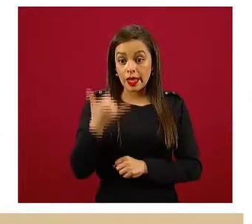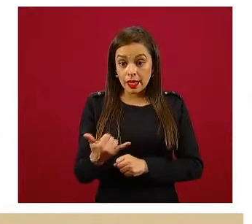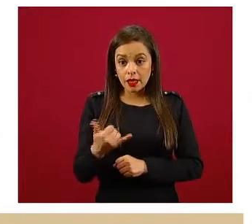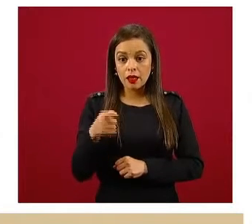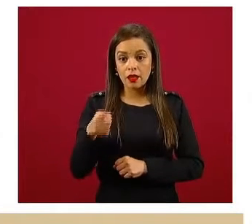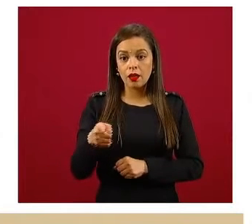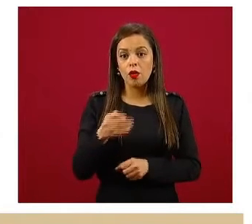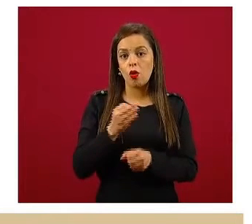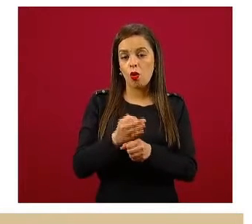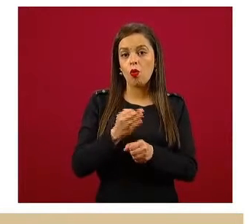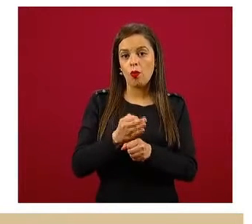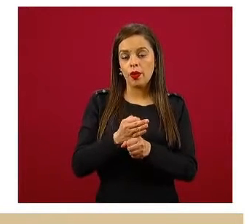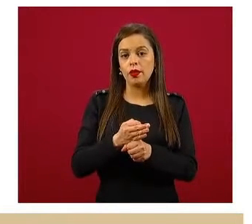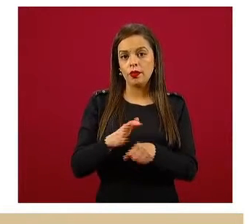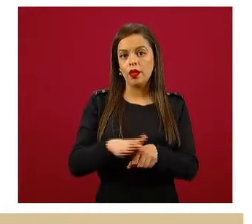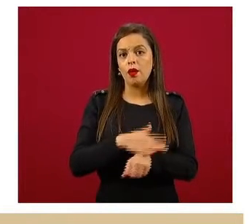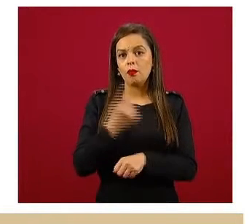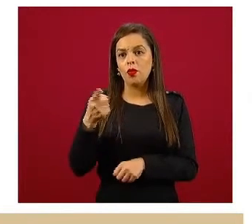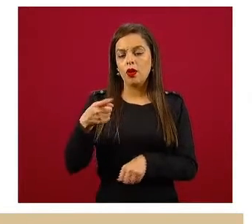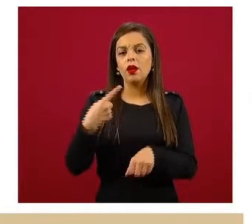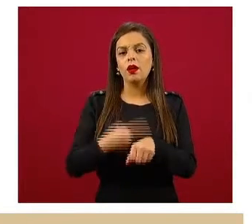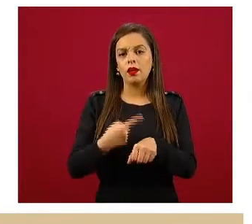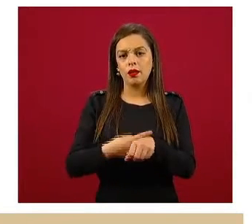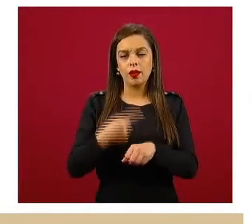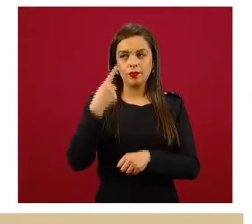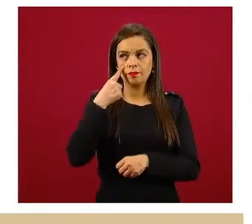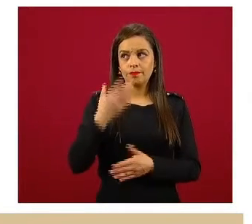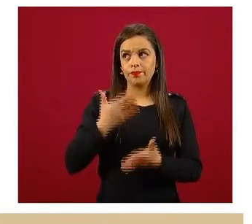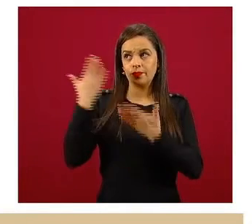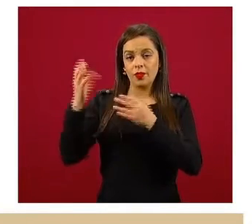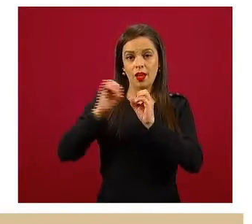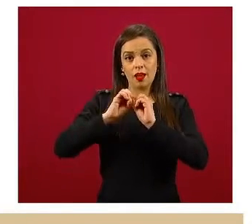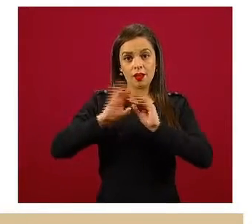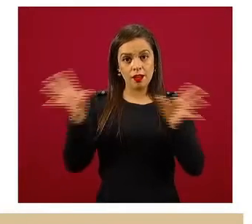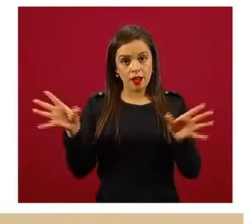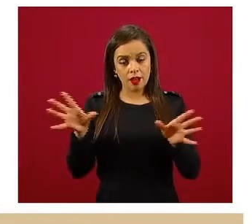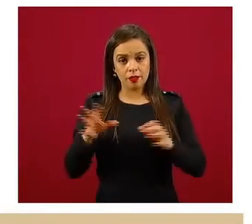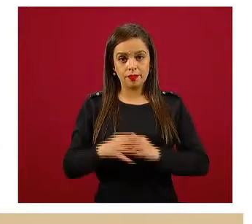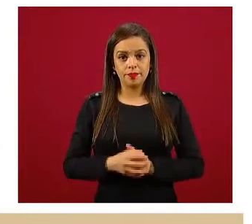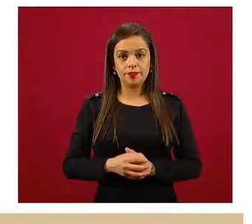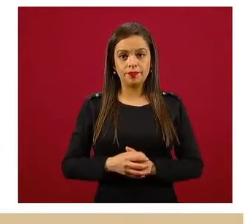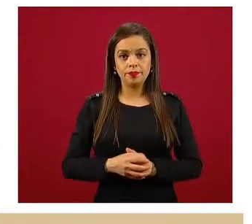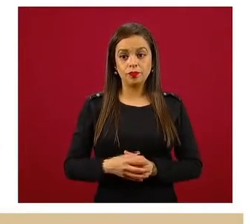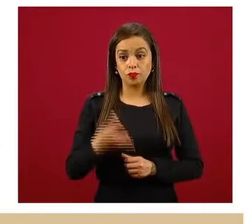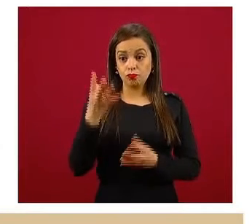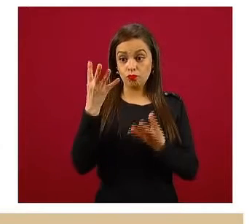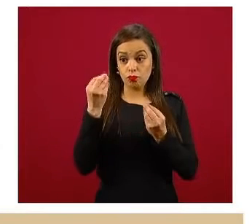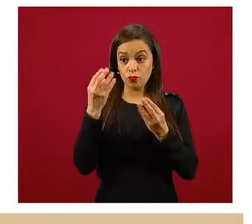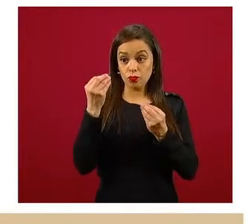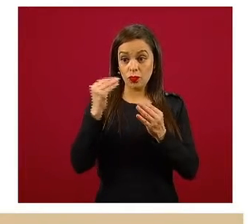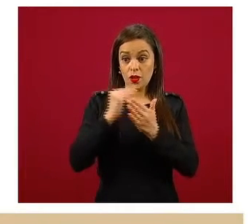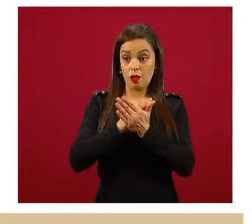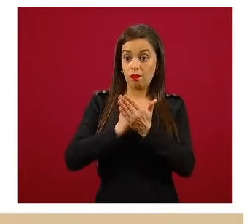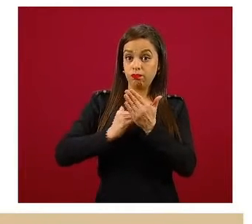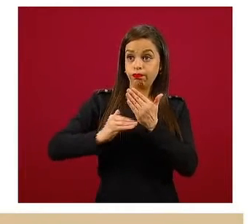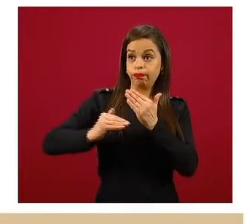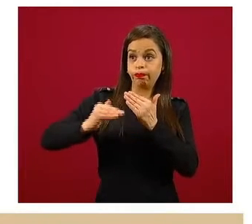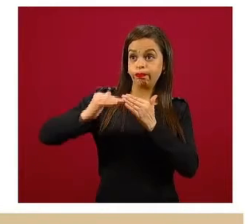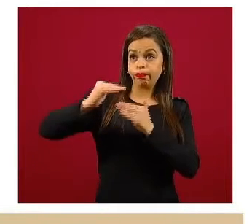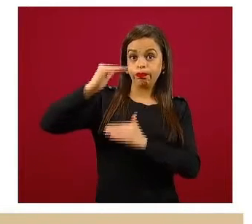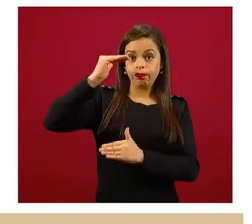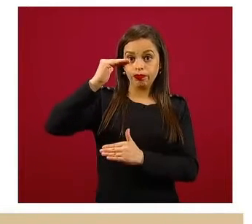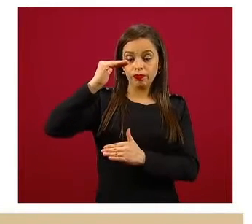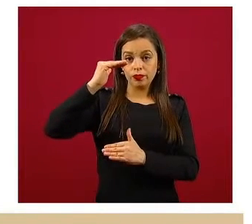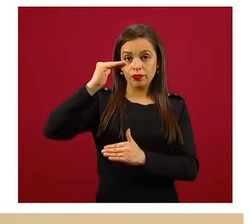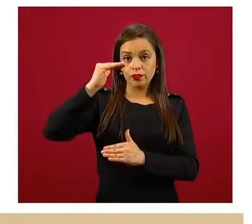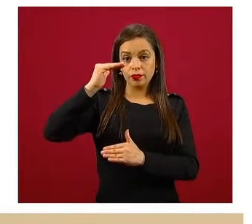estar presentando. Aquí vemos que esta proporción de comorbilidades no es tan alta como las que se observan en las personas